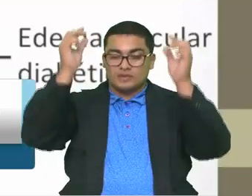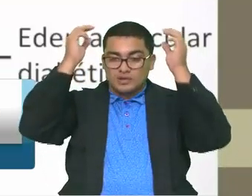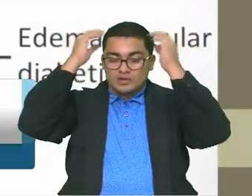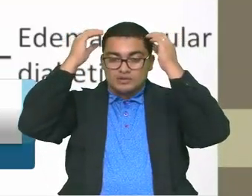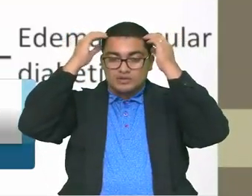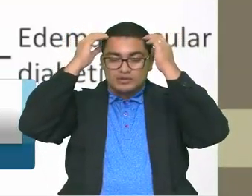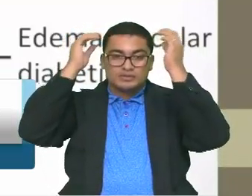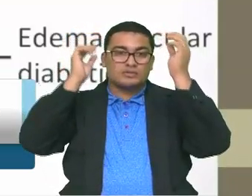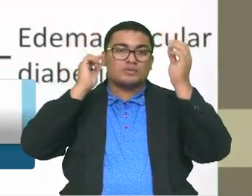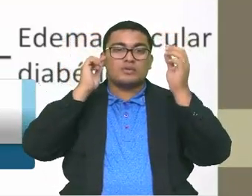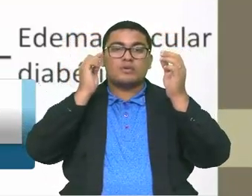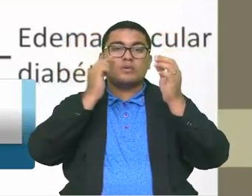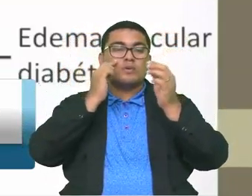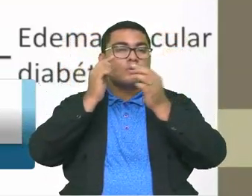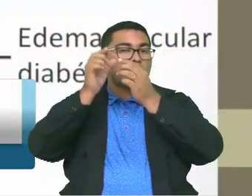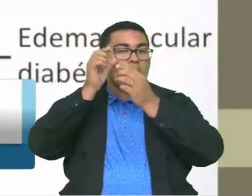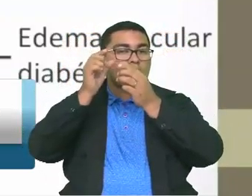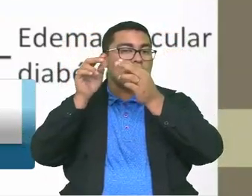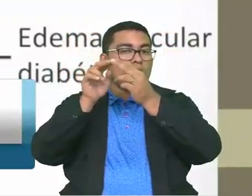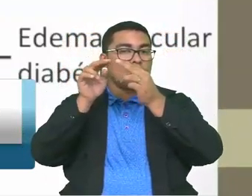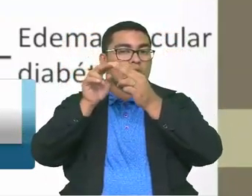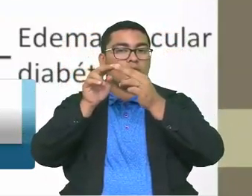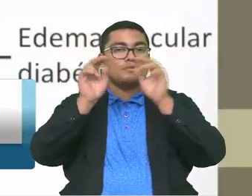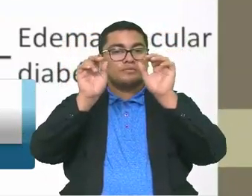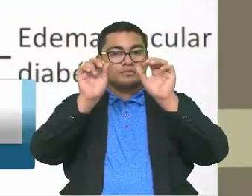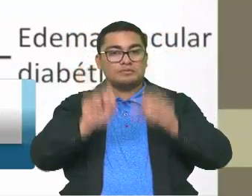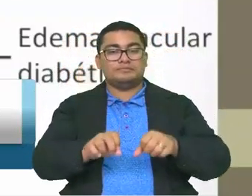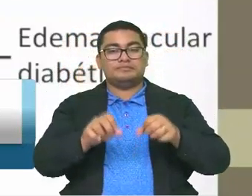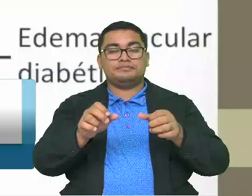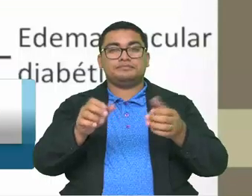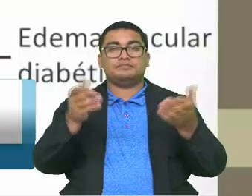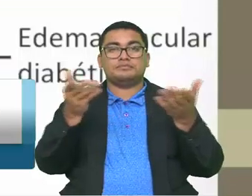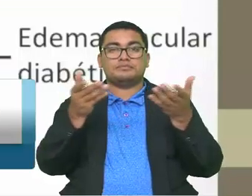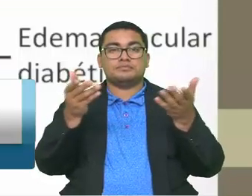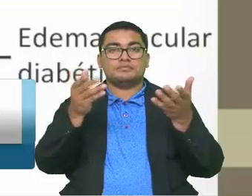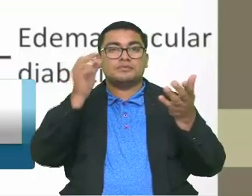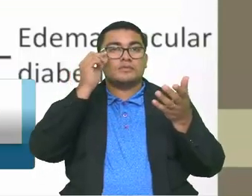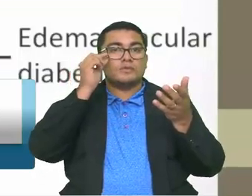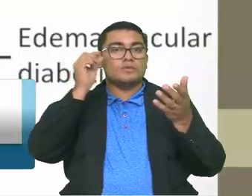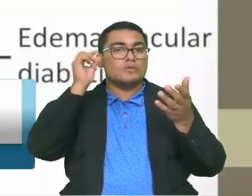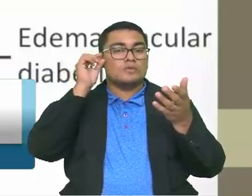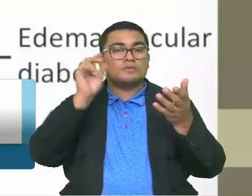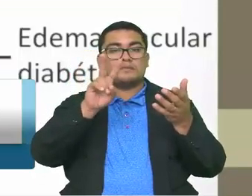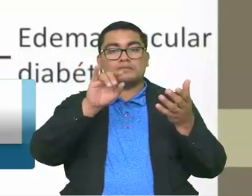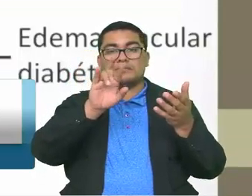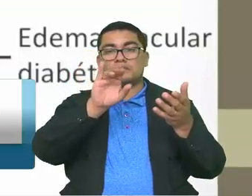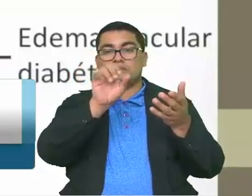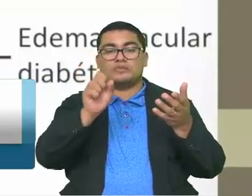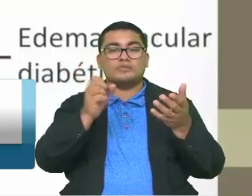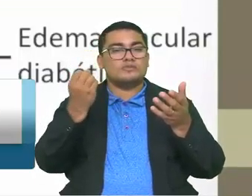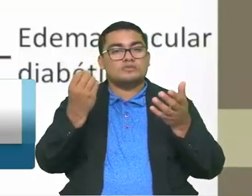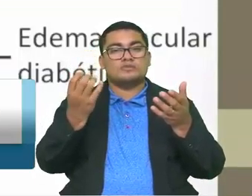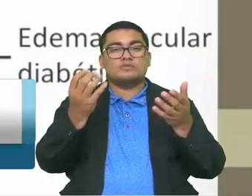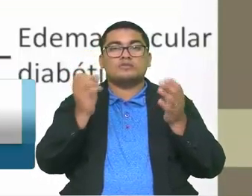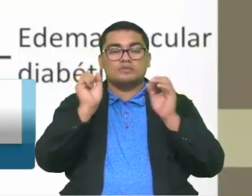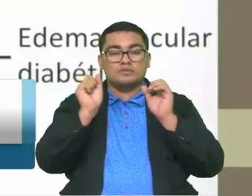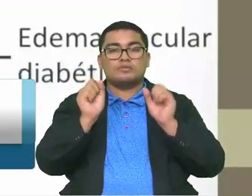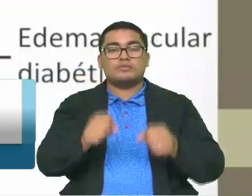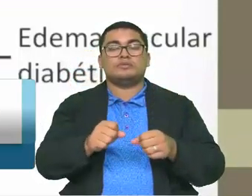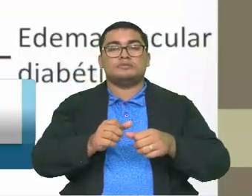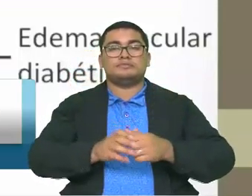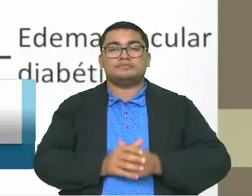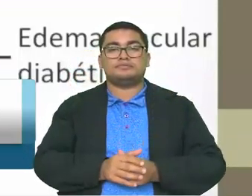espinal. Hay muchas veces que nosotros o se le realiza al paciente estudios de líquido cefalorraquídeo. Al tener un contacto directo, lo que es